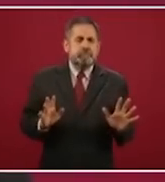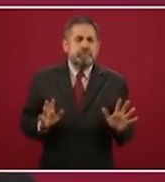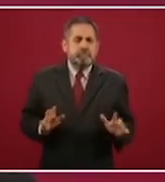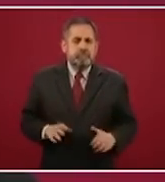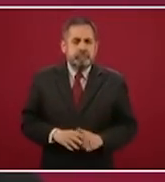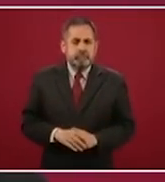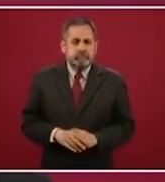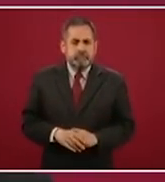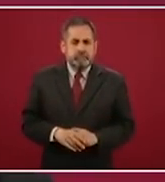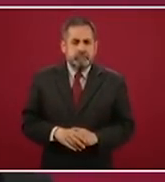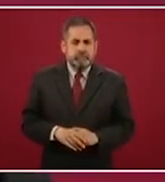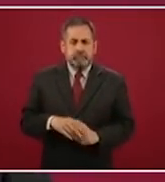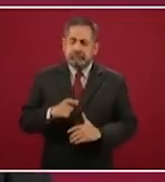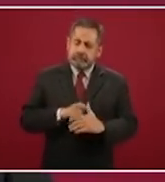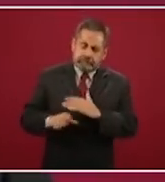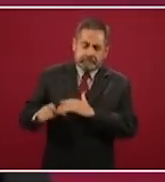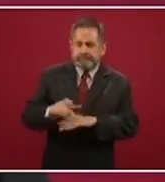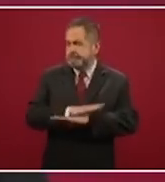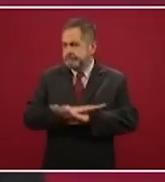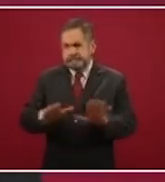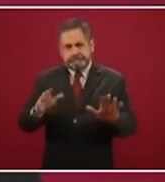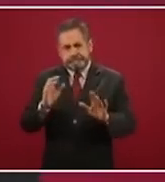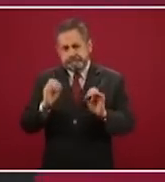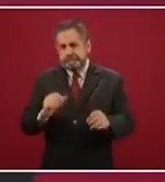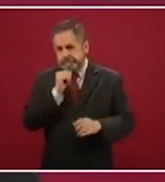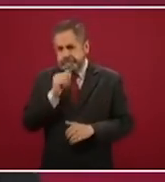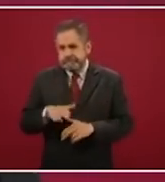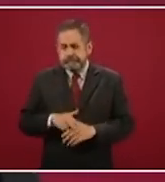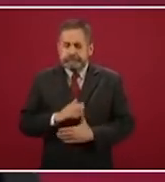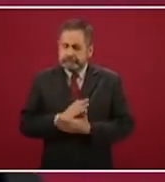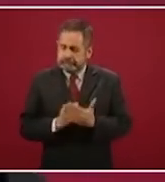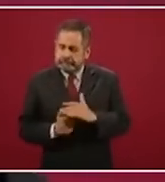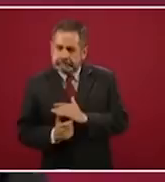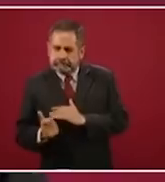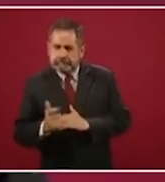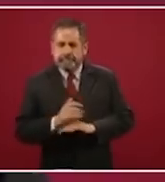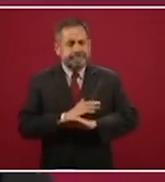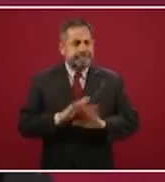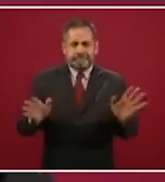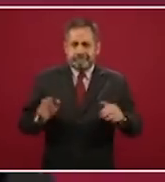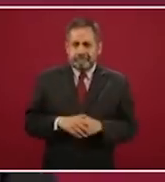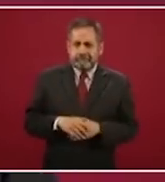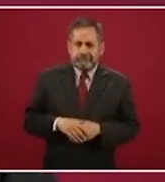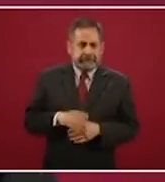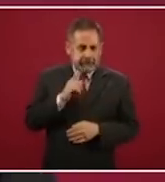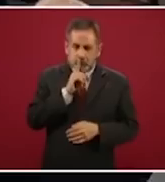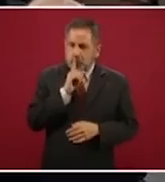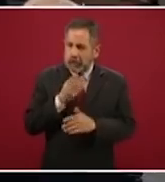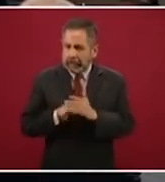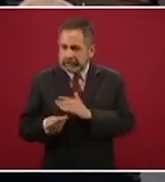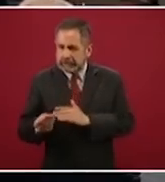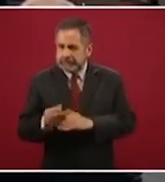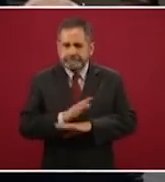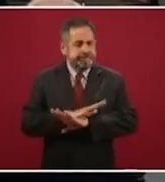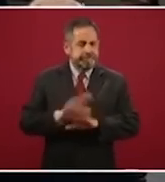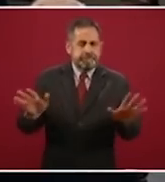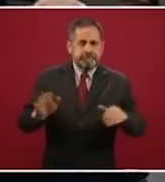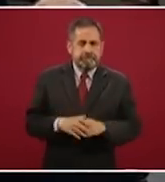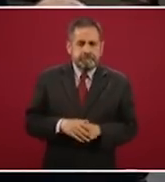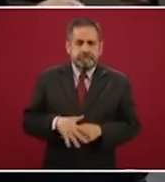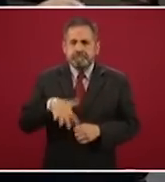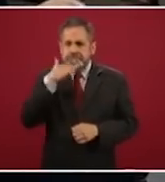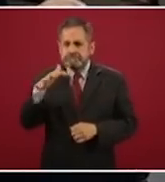O sea, cero sobornos, cero moches, cero mordidas,